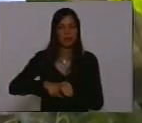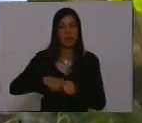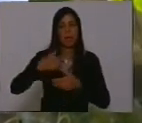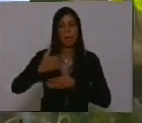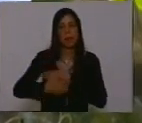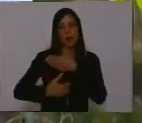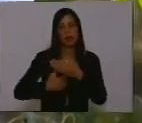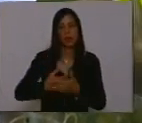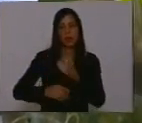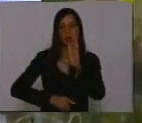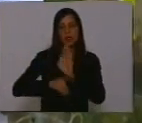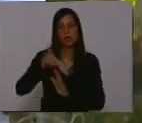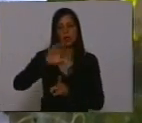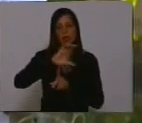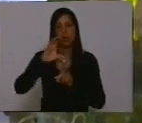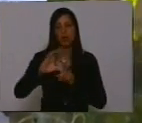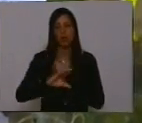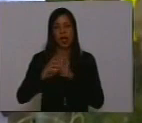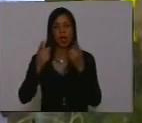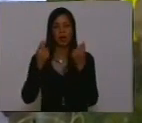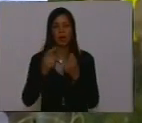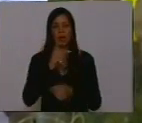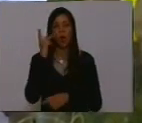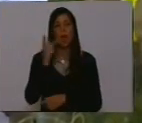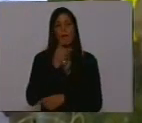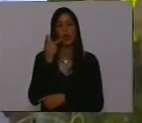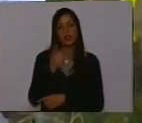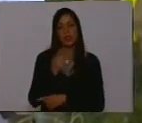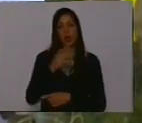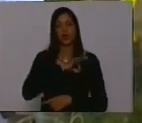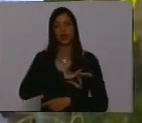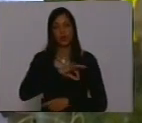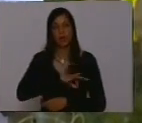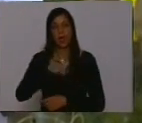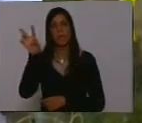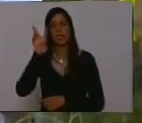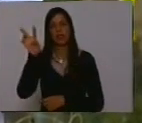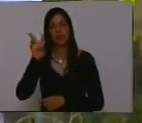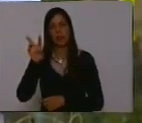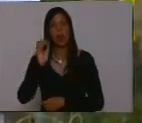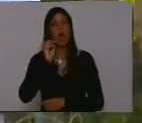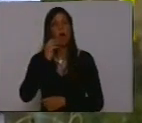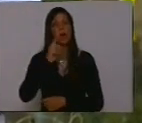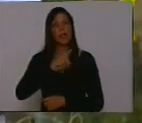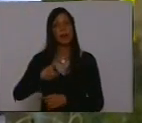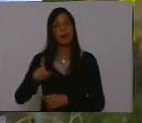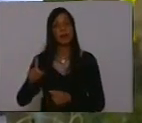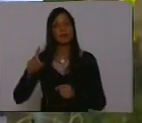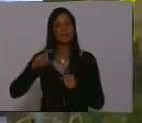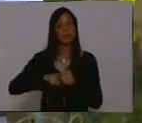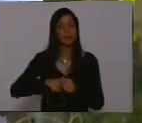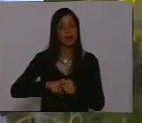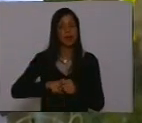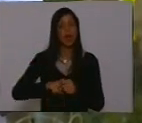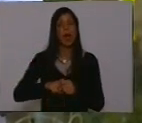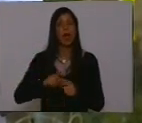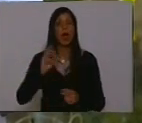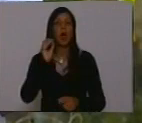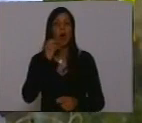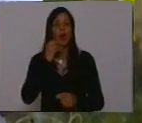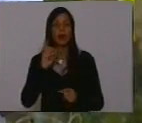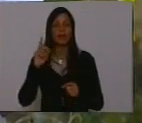cultural, económico, político y social de la nación. Su participación protagónica en el